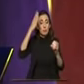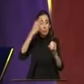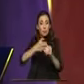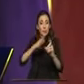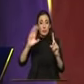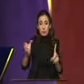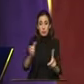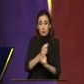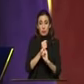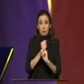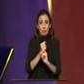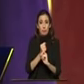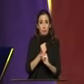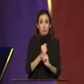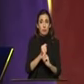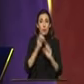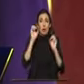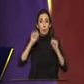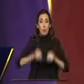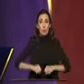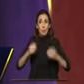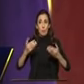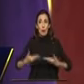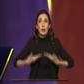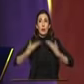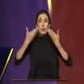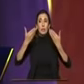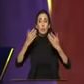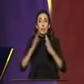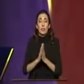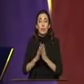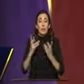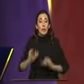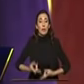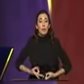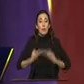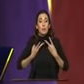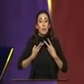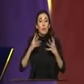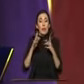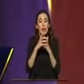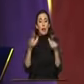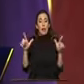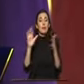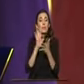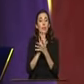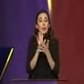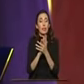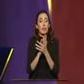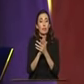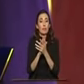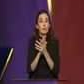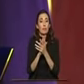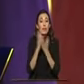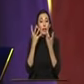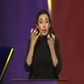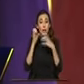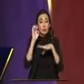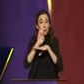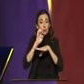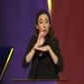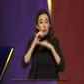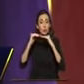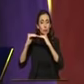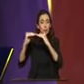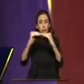básicas. ¿Qué puede ser mejor que vivir en paz, que vivir libres de temores? Para construir un Ecuador seguro ha sido